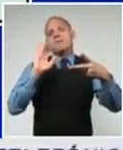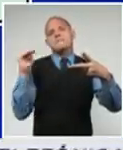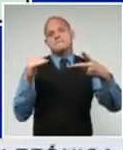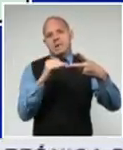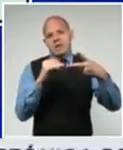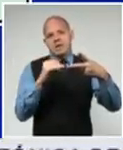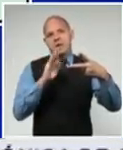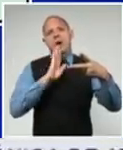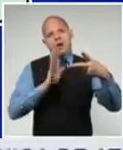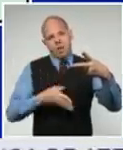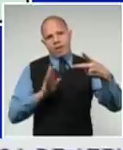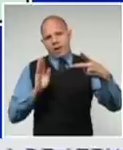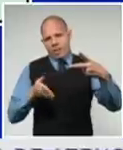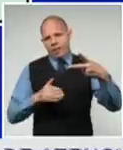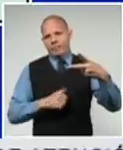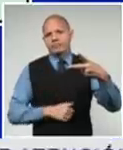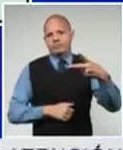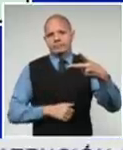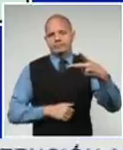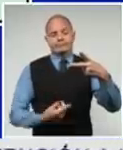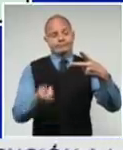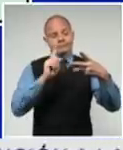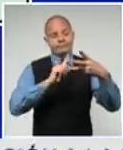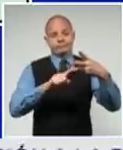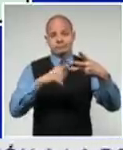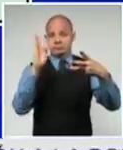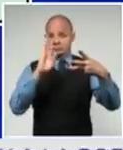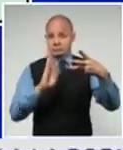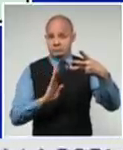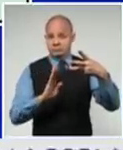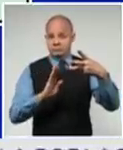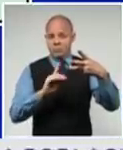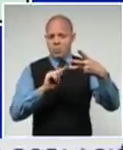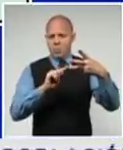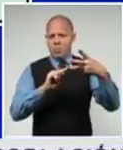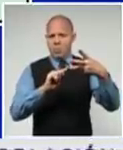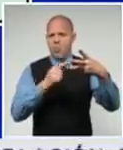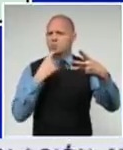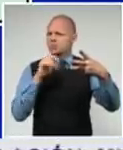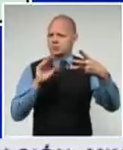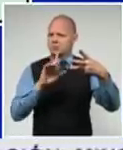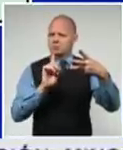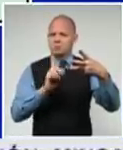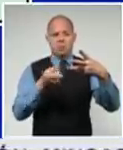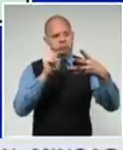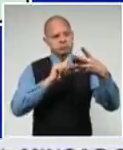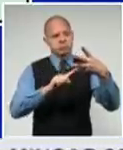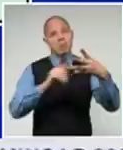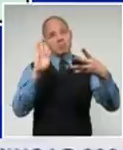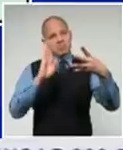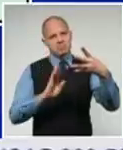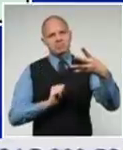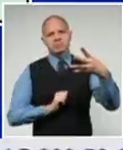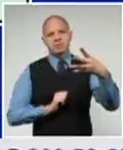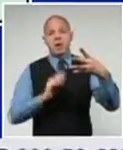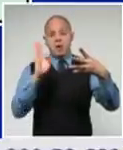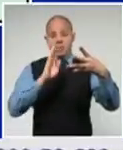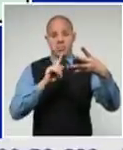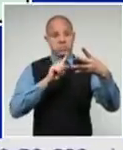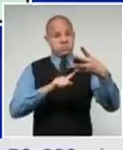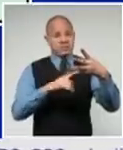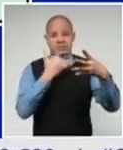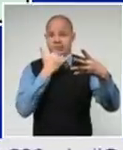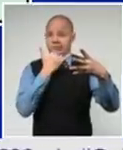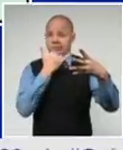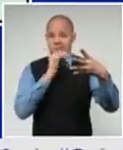97.497 fallecidos. Brasil en cuarto lugar en el mundo de países más afectados, con